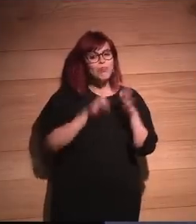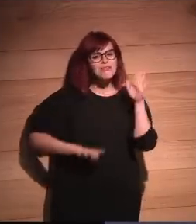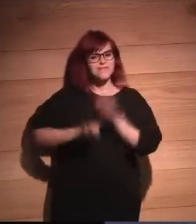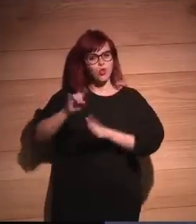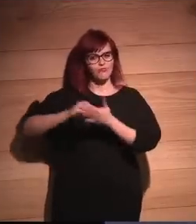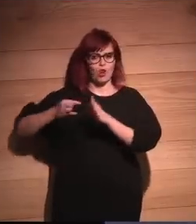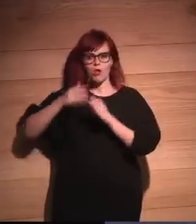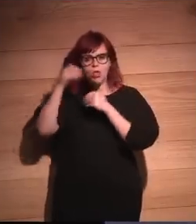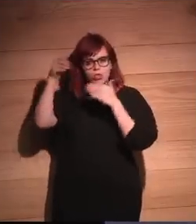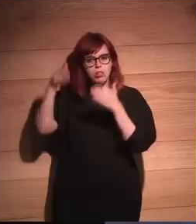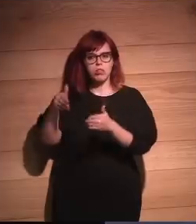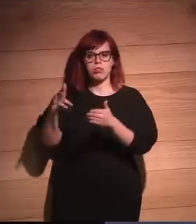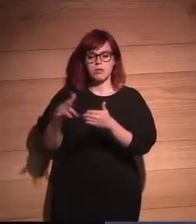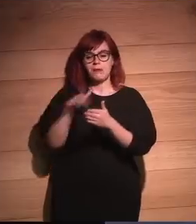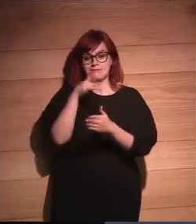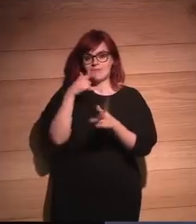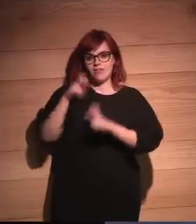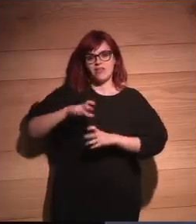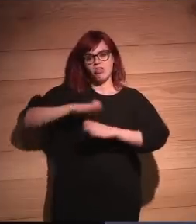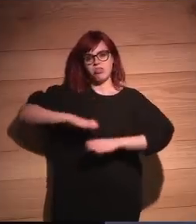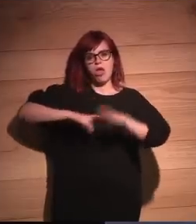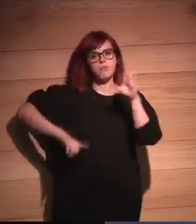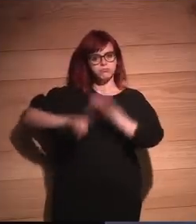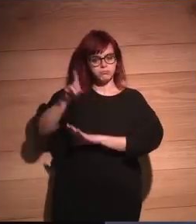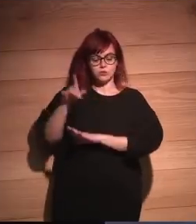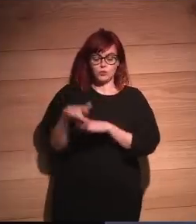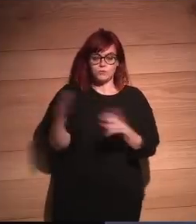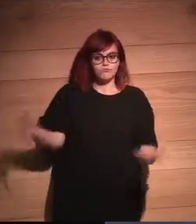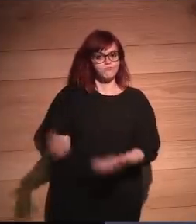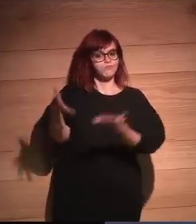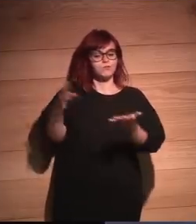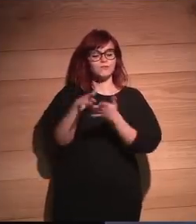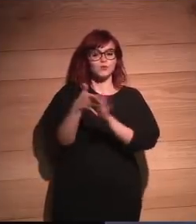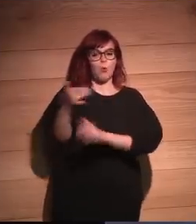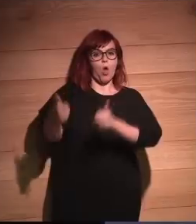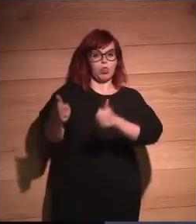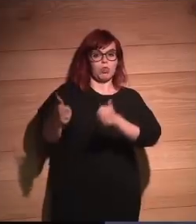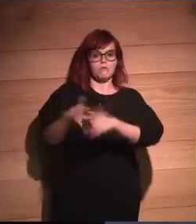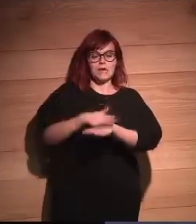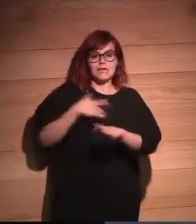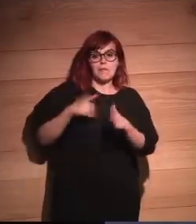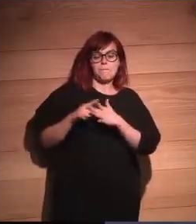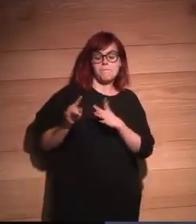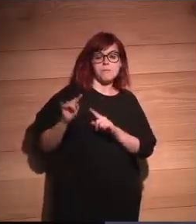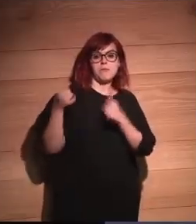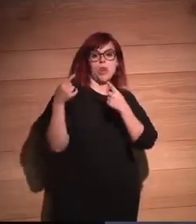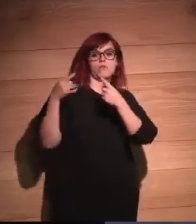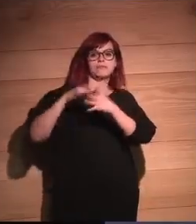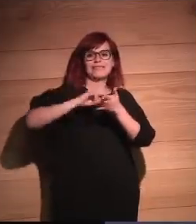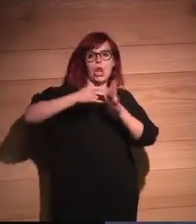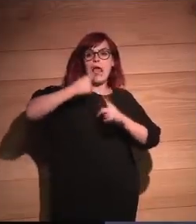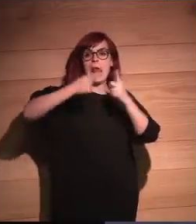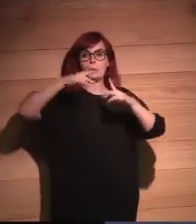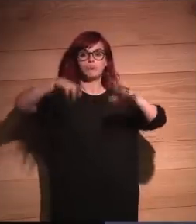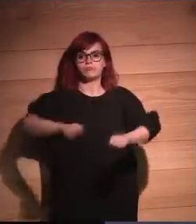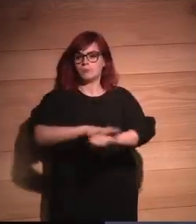desarrollo tecnológico y del desarrollo de la ciencia, y que es esa pugna por ser el primero en dominar determinadas